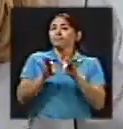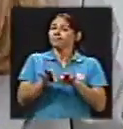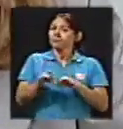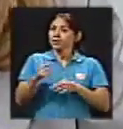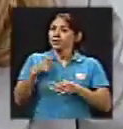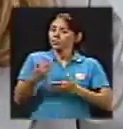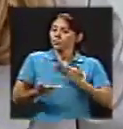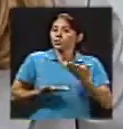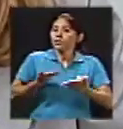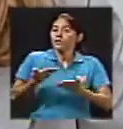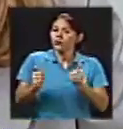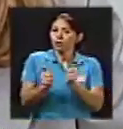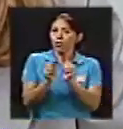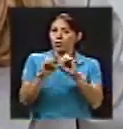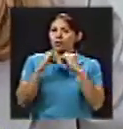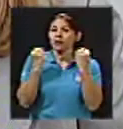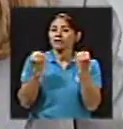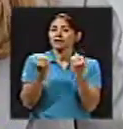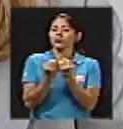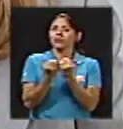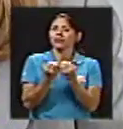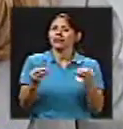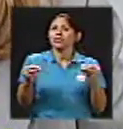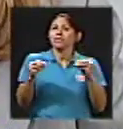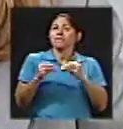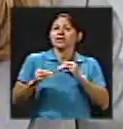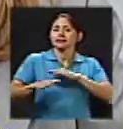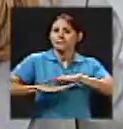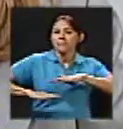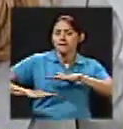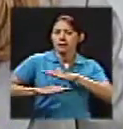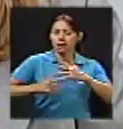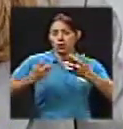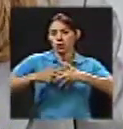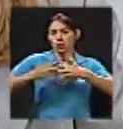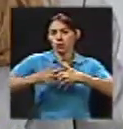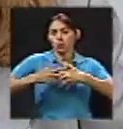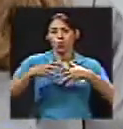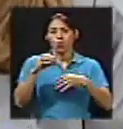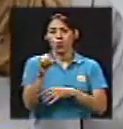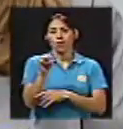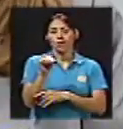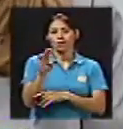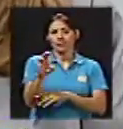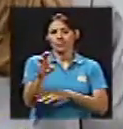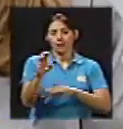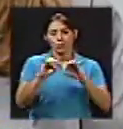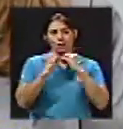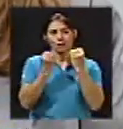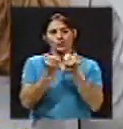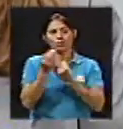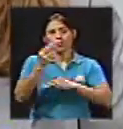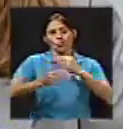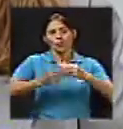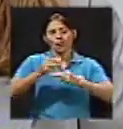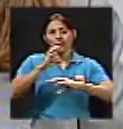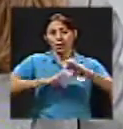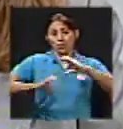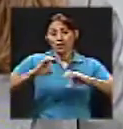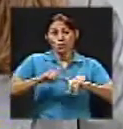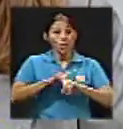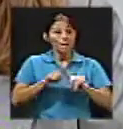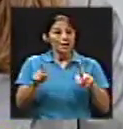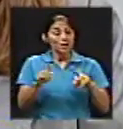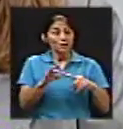que es la columna vertebral del sistema multilateral de comercio, como es la Organización Mundial de Comercio, pero en particular en el tema agrícola, en el tema